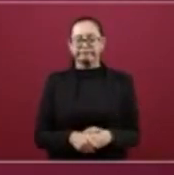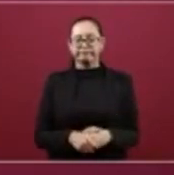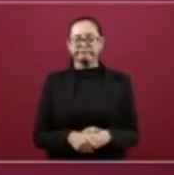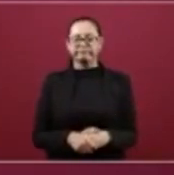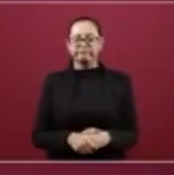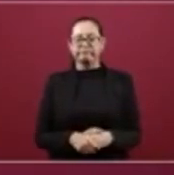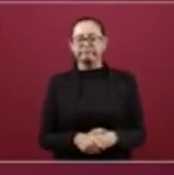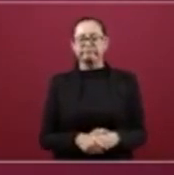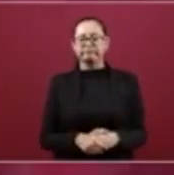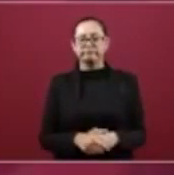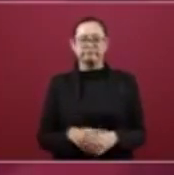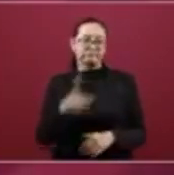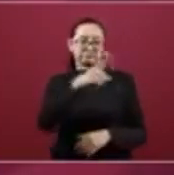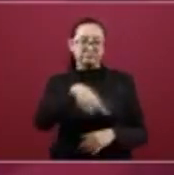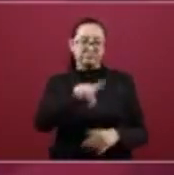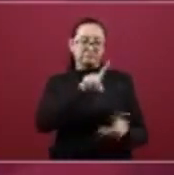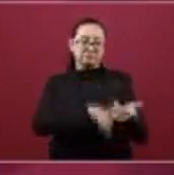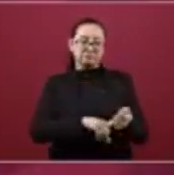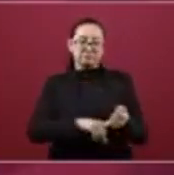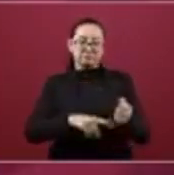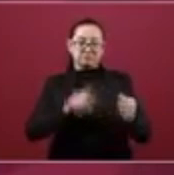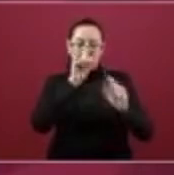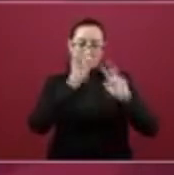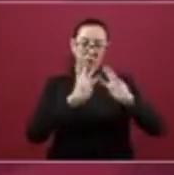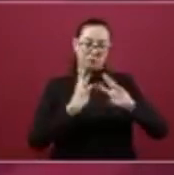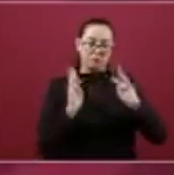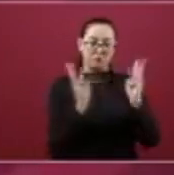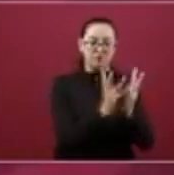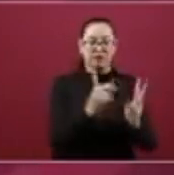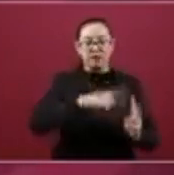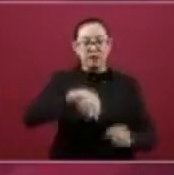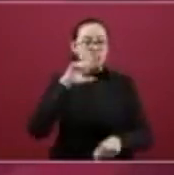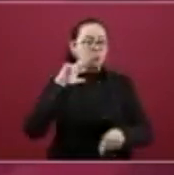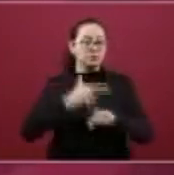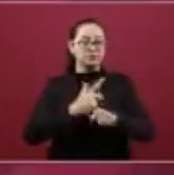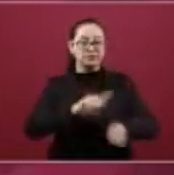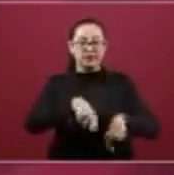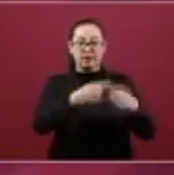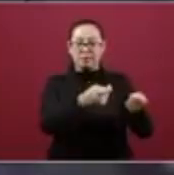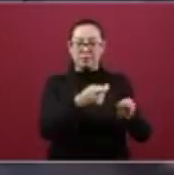quienes son consejeros de estos órganos, que firmaron